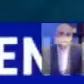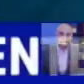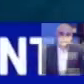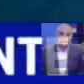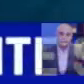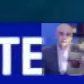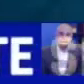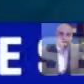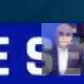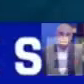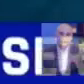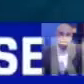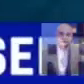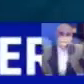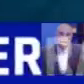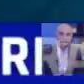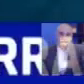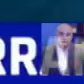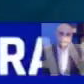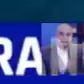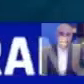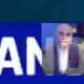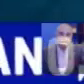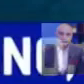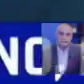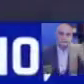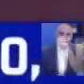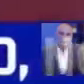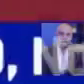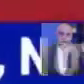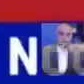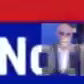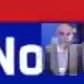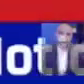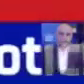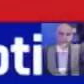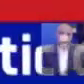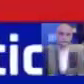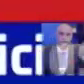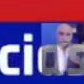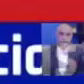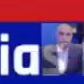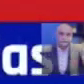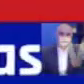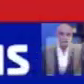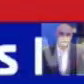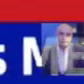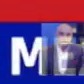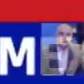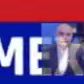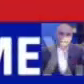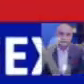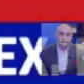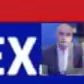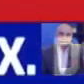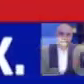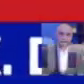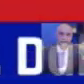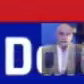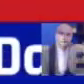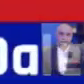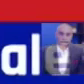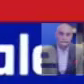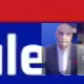directorios de corporativos como Alcoa Corp, Procter & Gamble, siempre le ha gustado mucho el